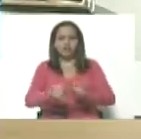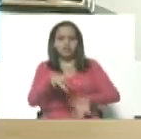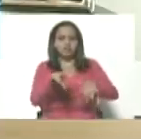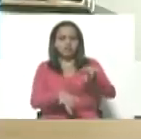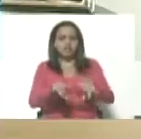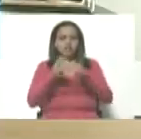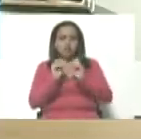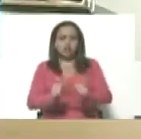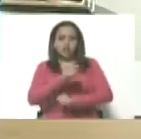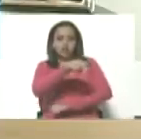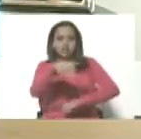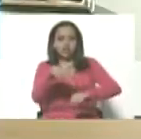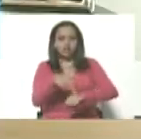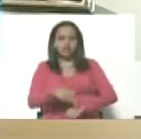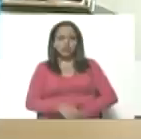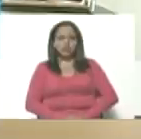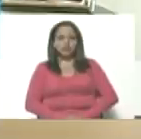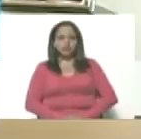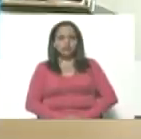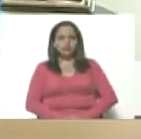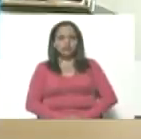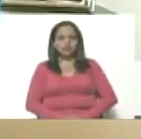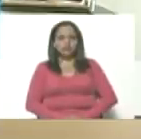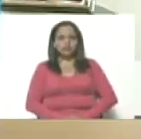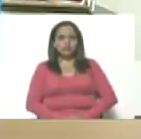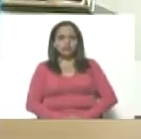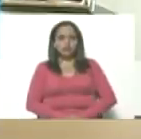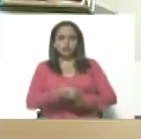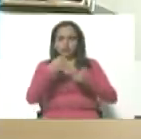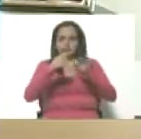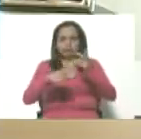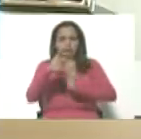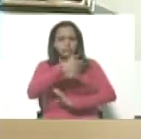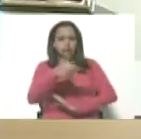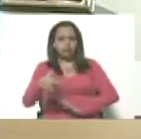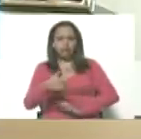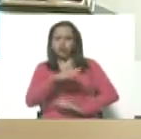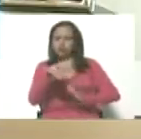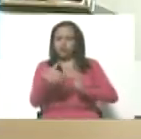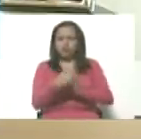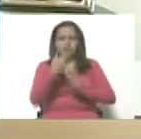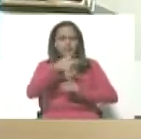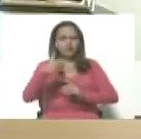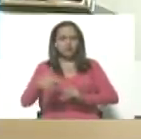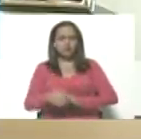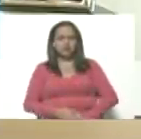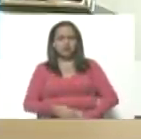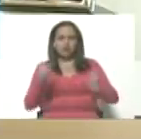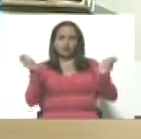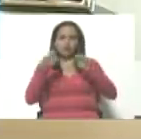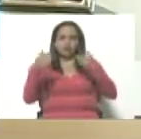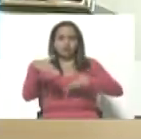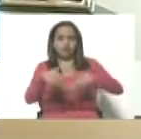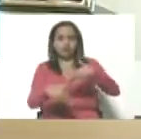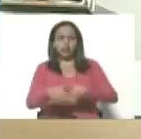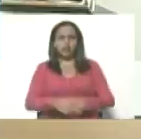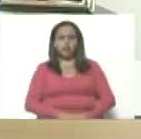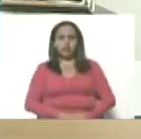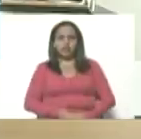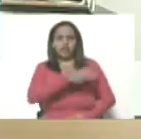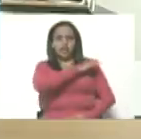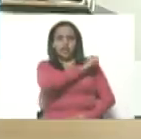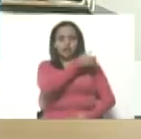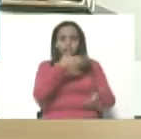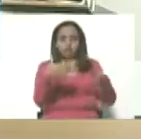secretario de Seguridad Nacional, Robert O'Brien, Sperr, etcétera, etcétera. Una campaña electoral, hasta el jefe del Comando